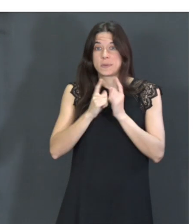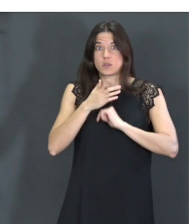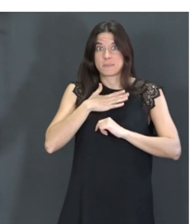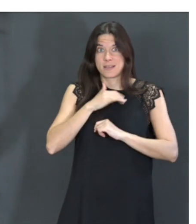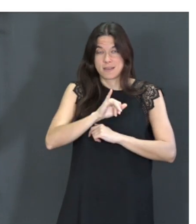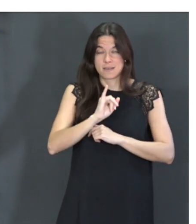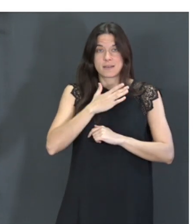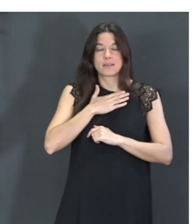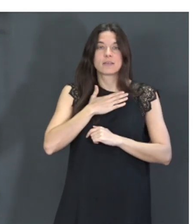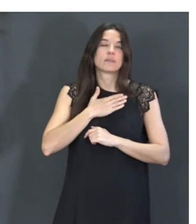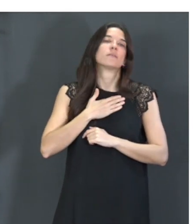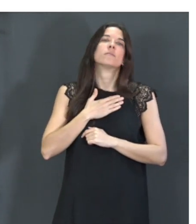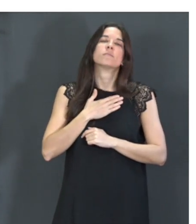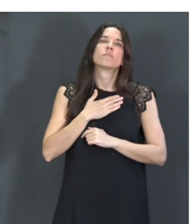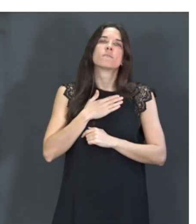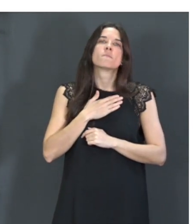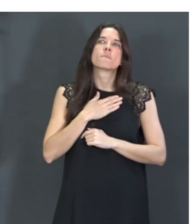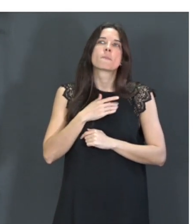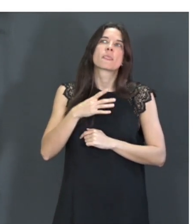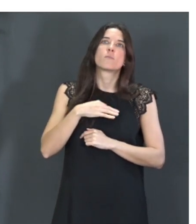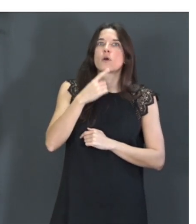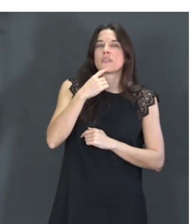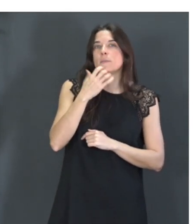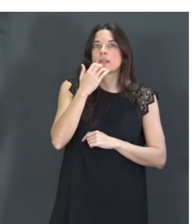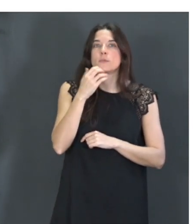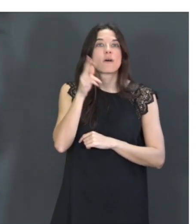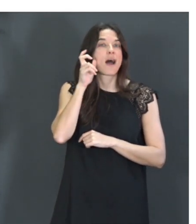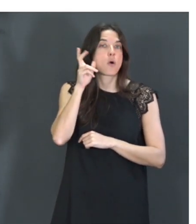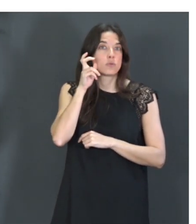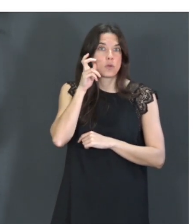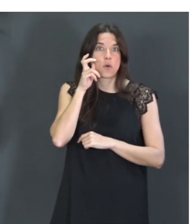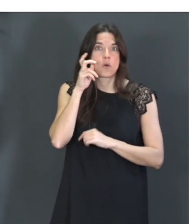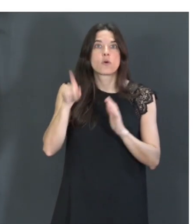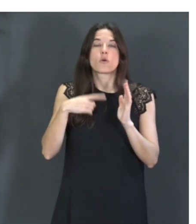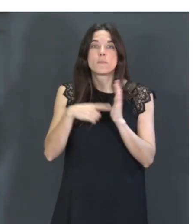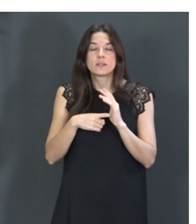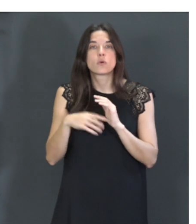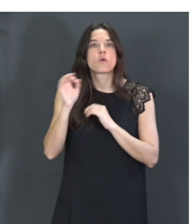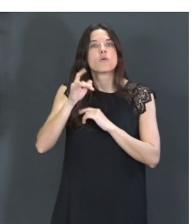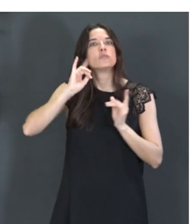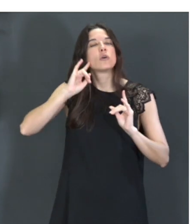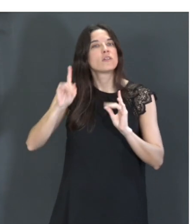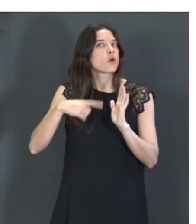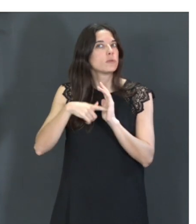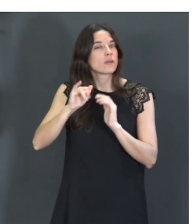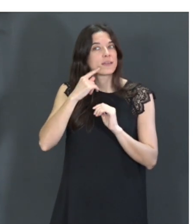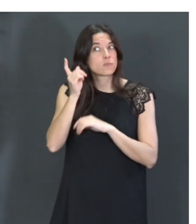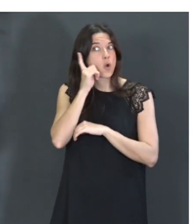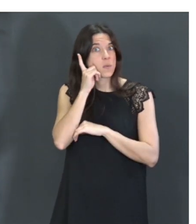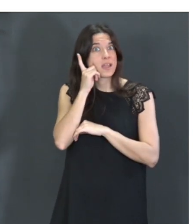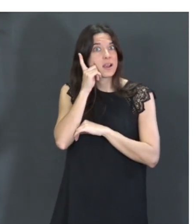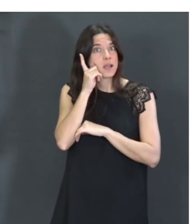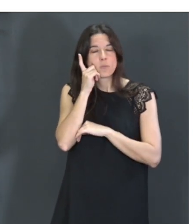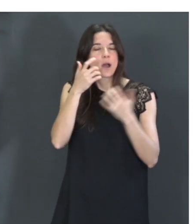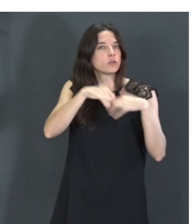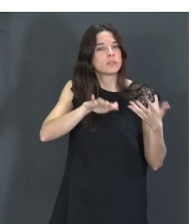tengo, pues puedo poner para que todo el audio y todo el sonido que emita el teléfono móvil automáticamente me lo